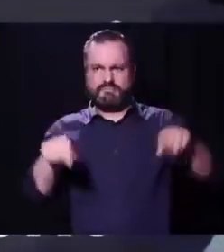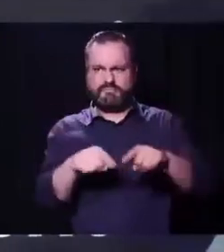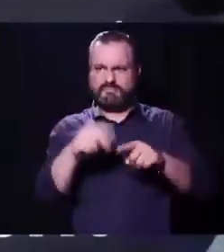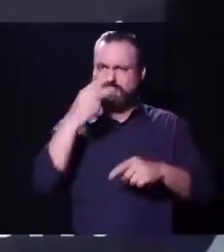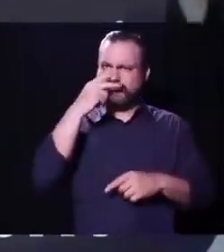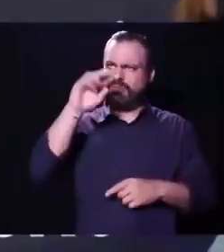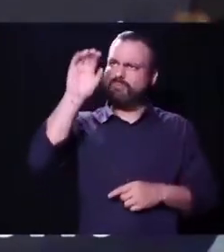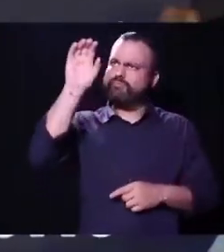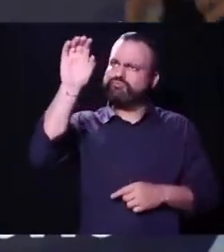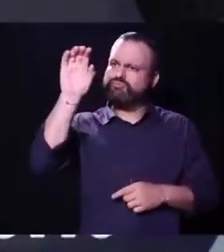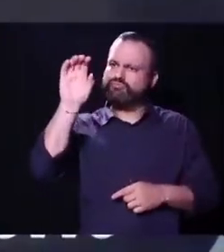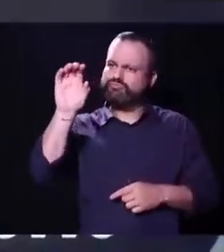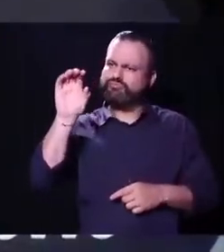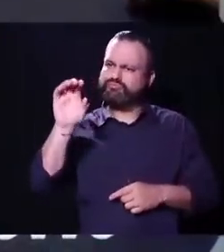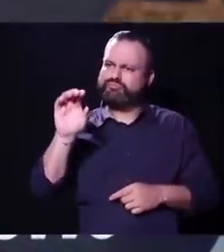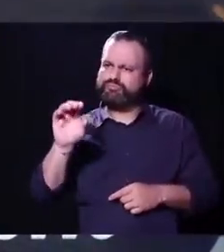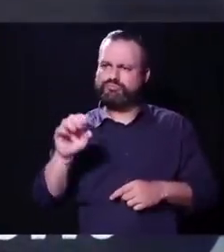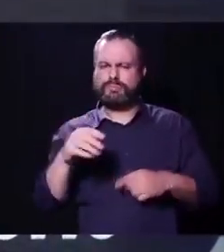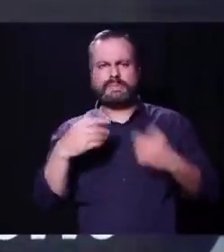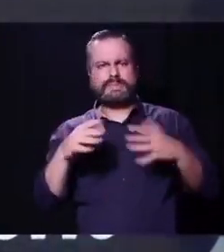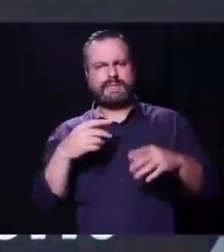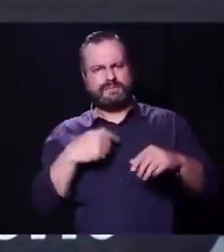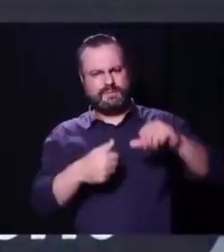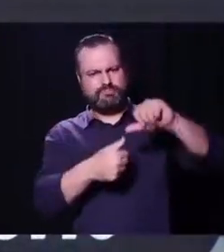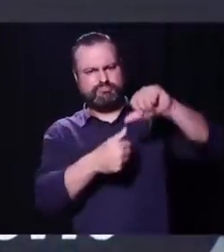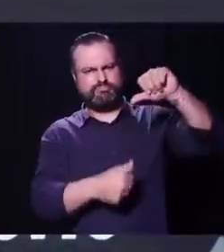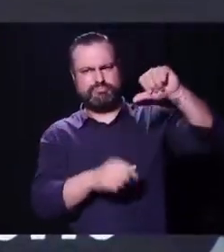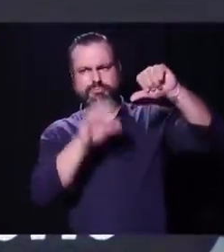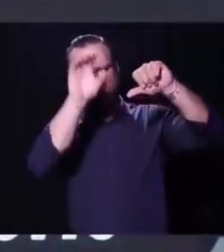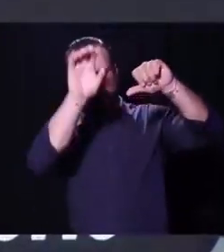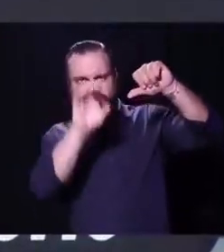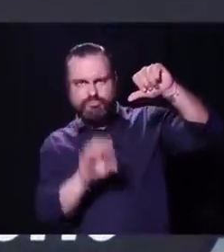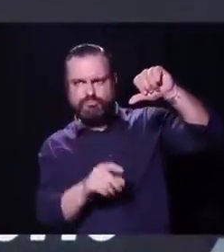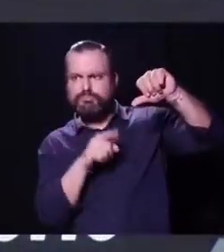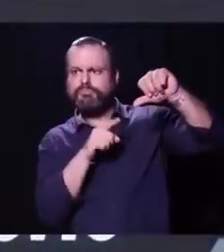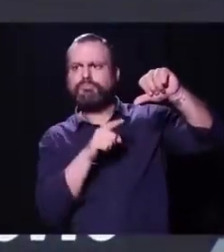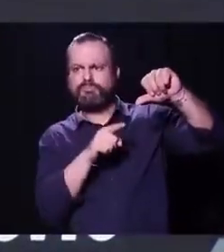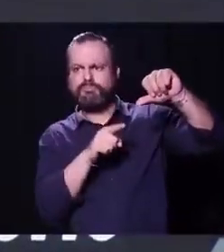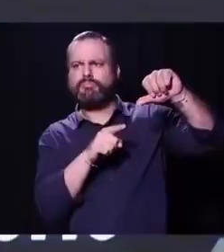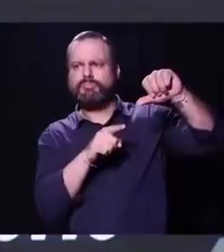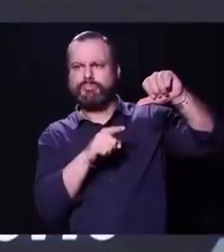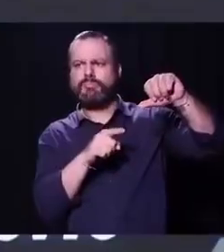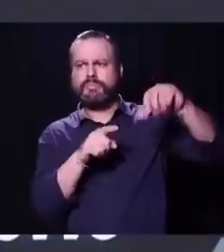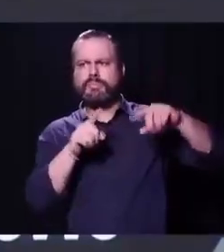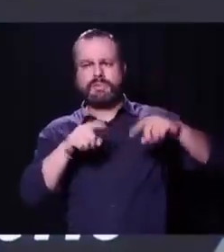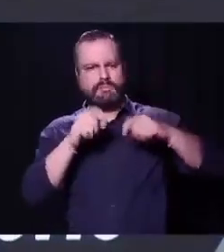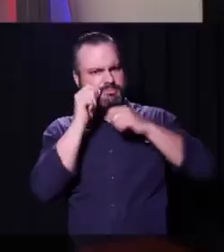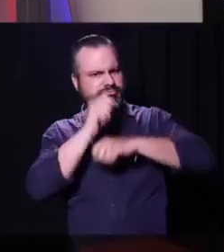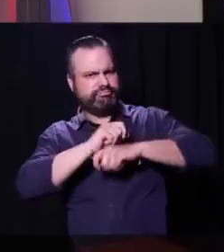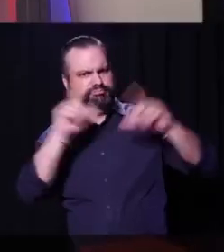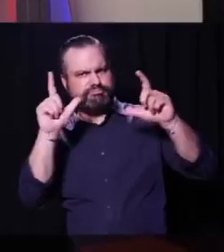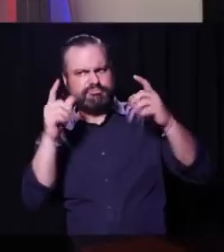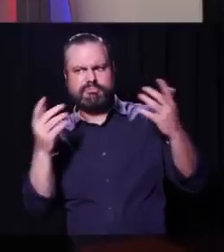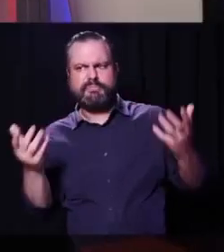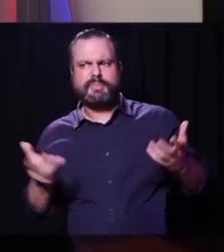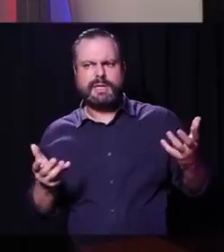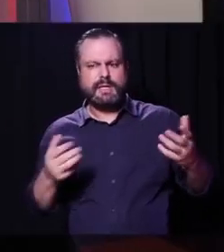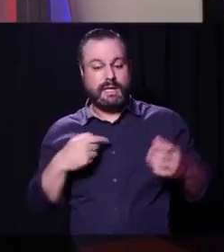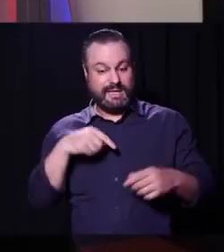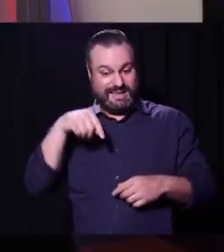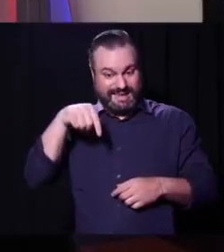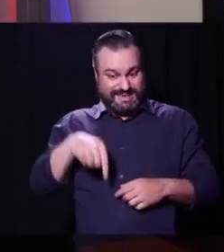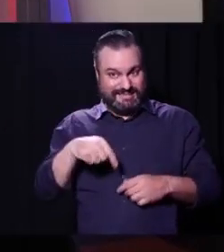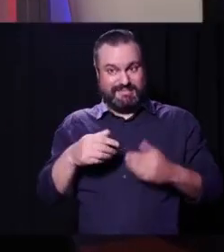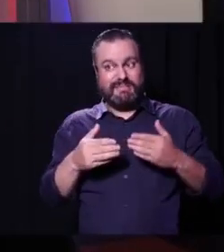Centroamérica, población y presupuesto, y ustedes se van a encontrar con una gran sorpresa. Presupuesto de Panamá, con